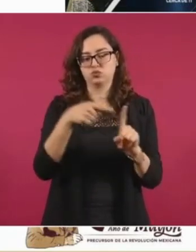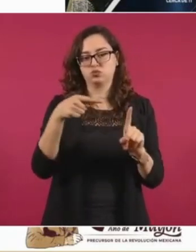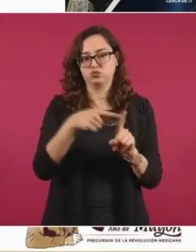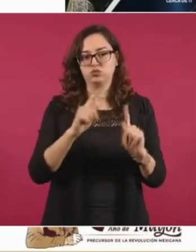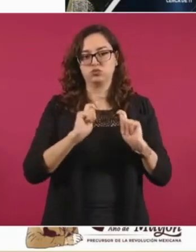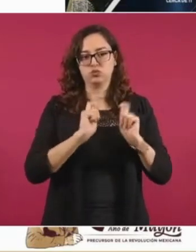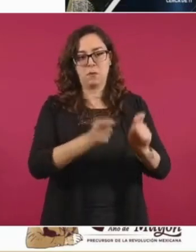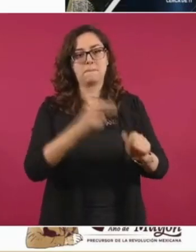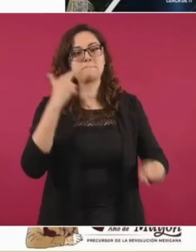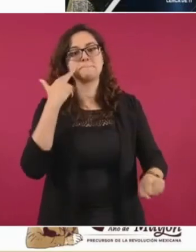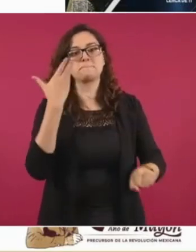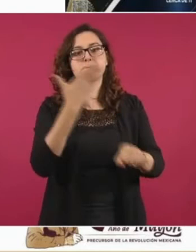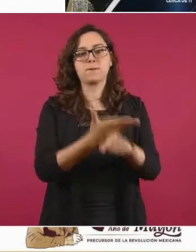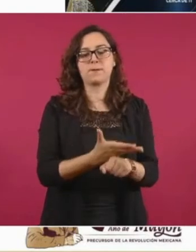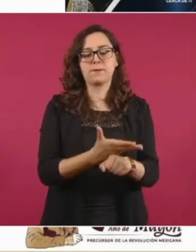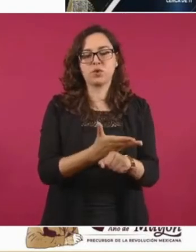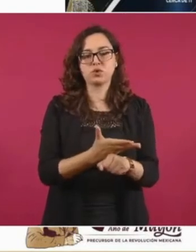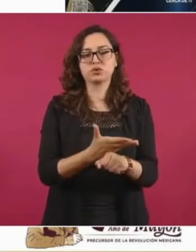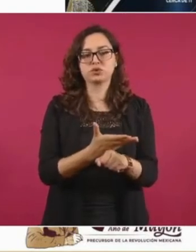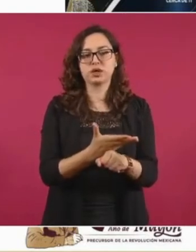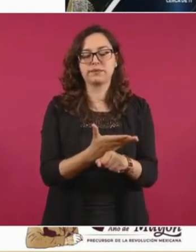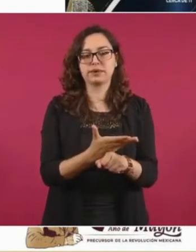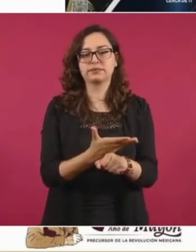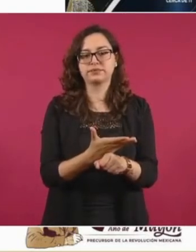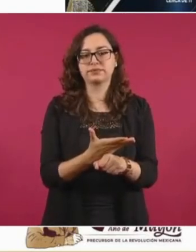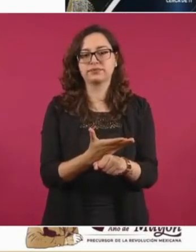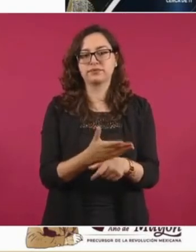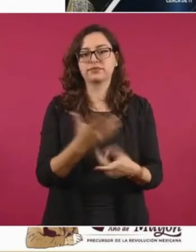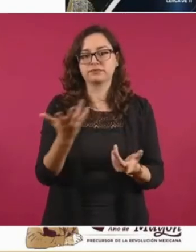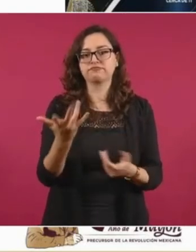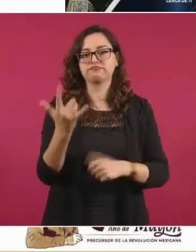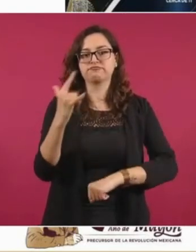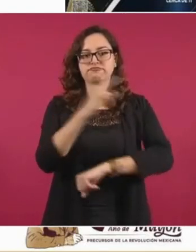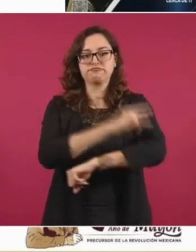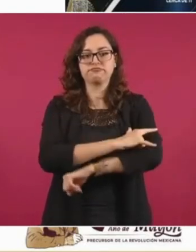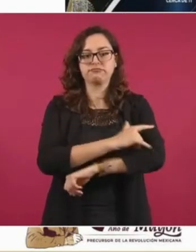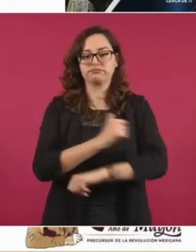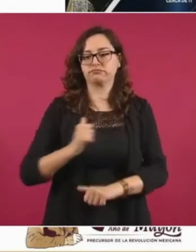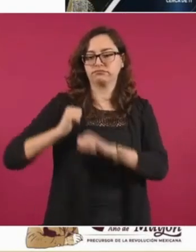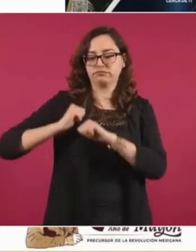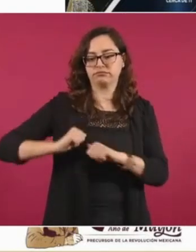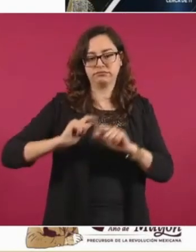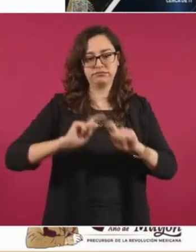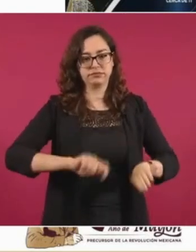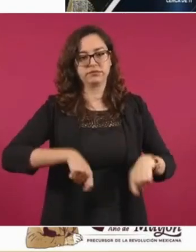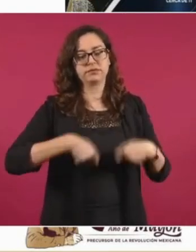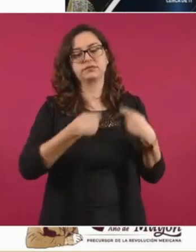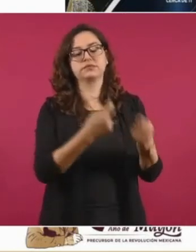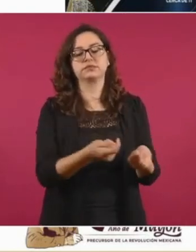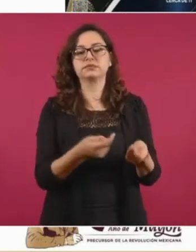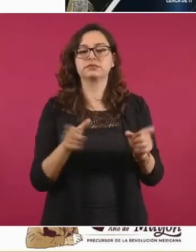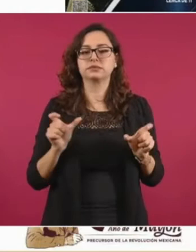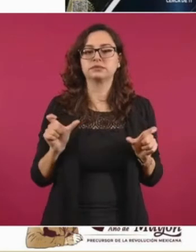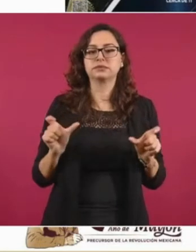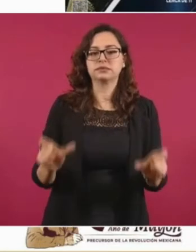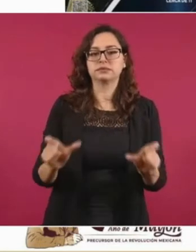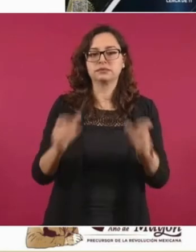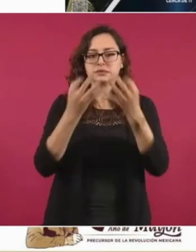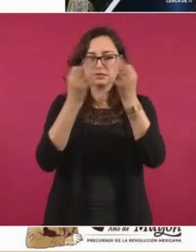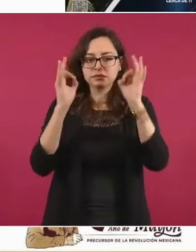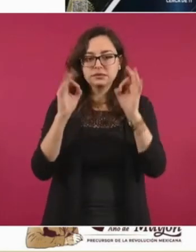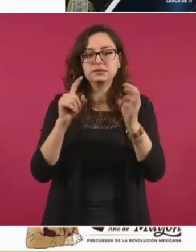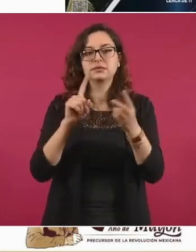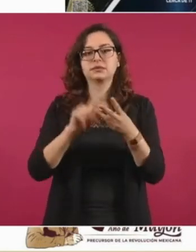que recae en la Dirección General de este aeropuerto, subordinando a las aduanas, al Instituto Nacional